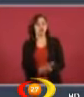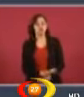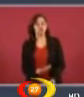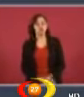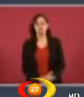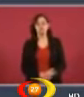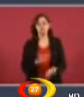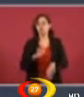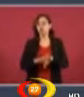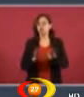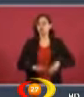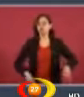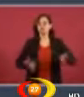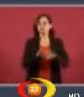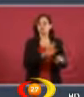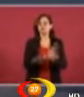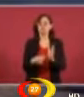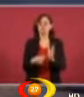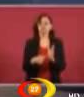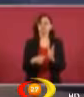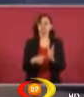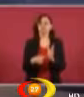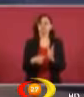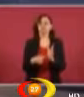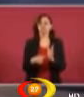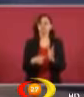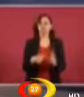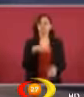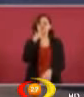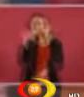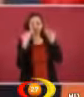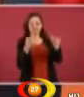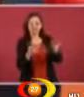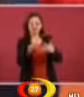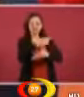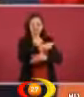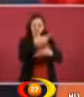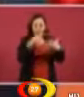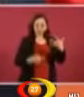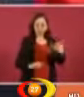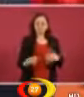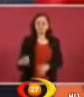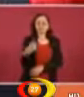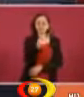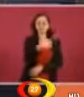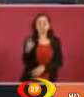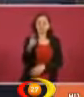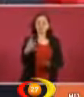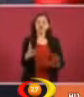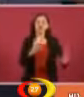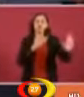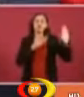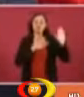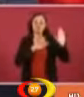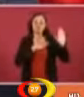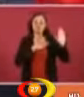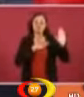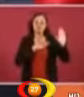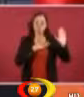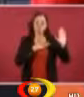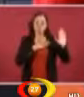aún está en proceso de transición sin ninguna simulación sin compromisos al pueblo de mexico